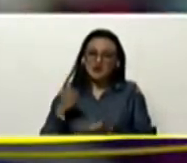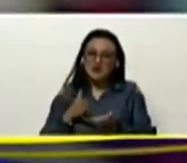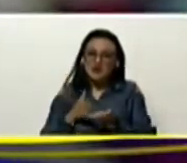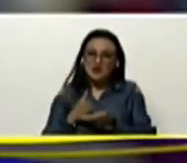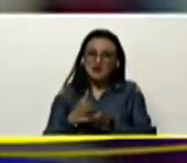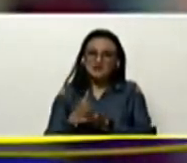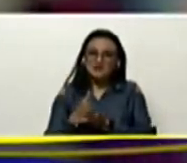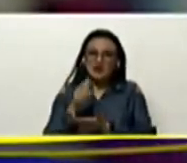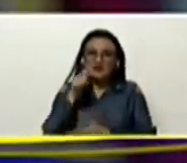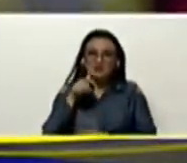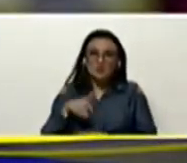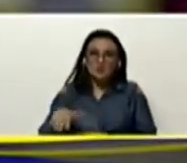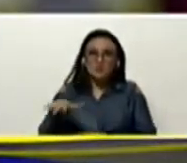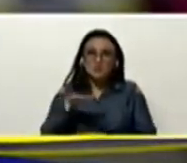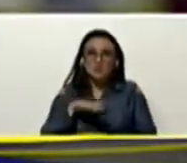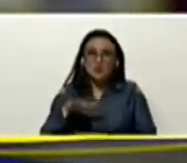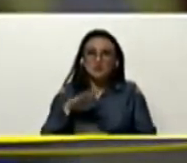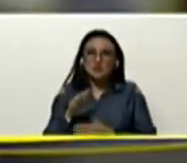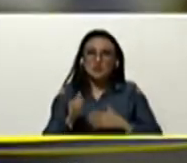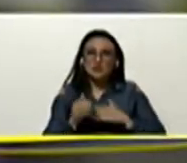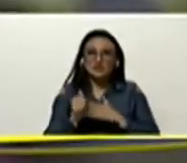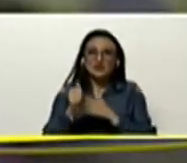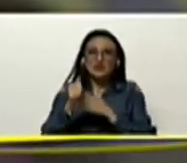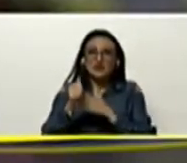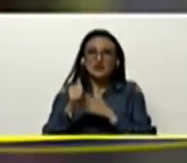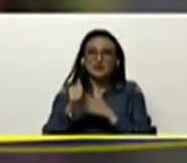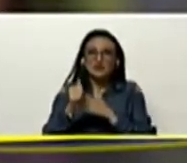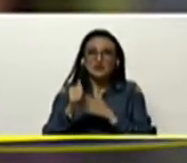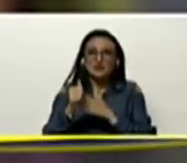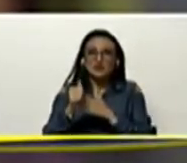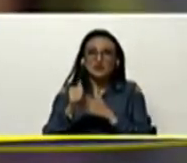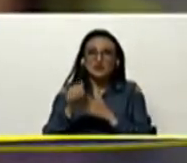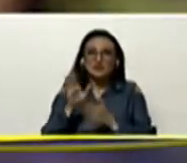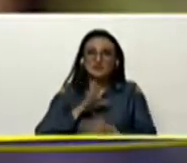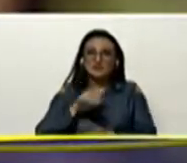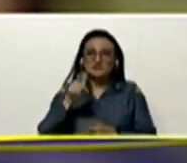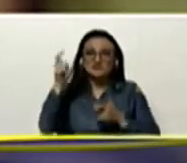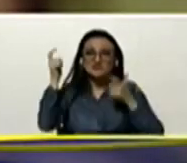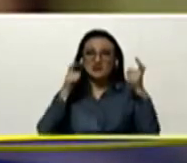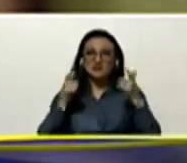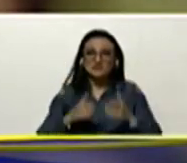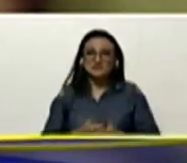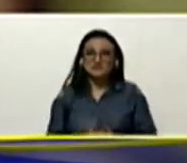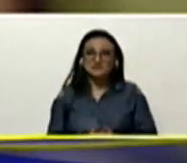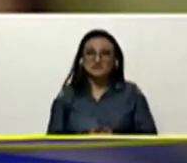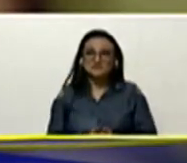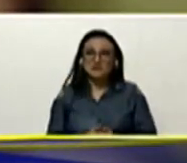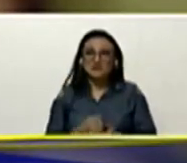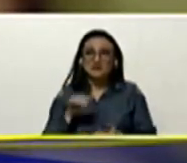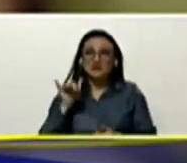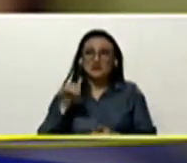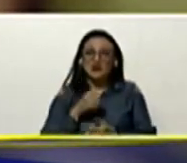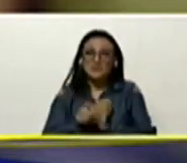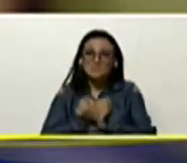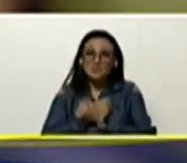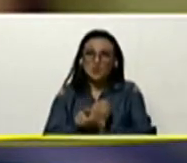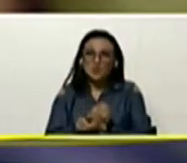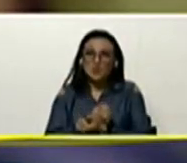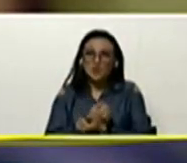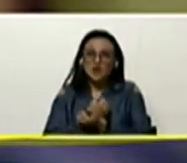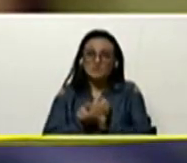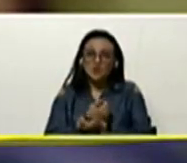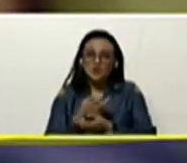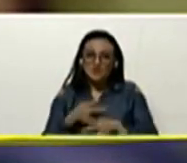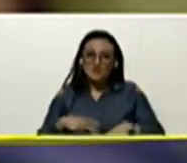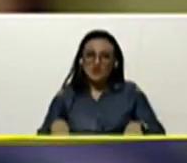lealtad a un pueblo, a un liderazgo del comandante Chávez, y el amor a los valores